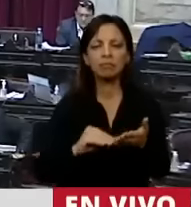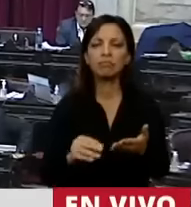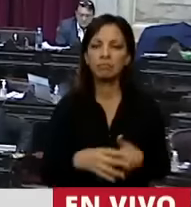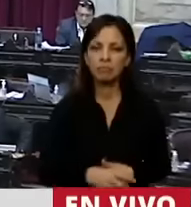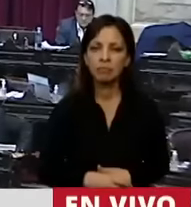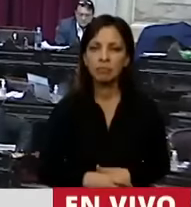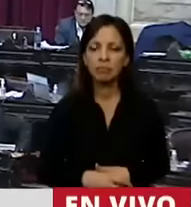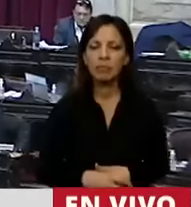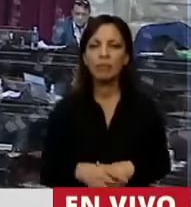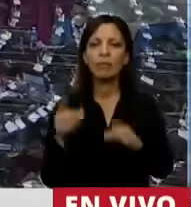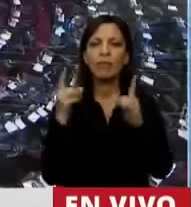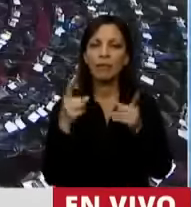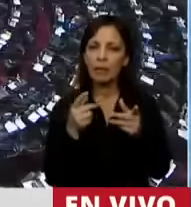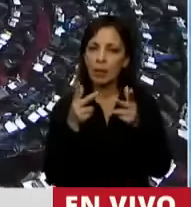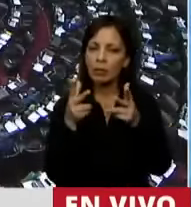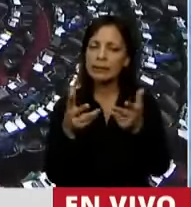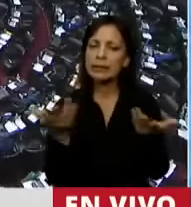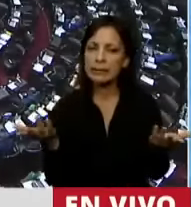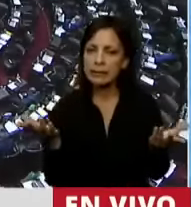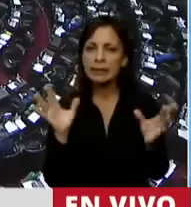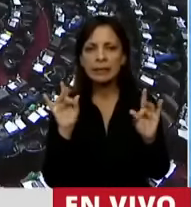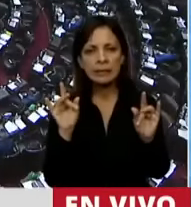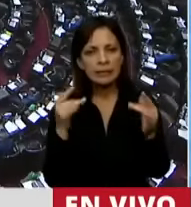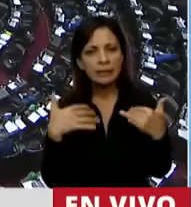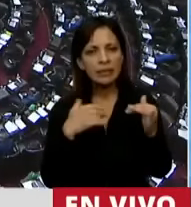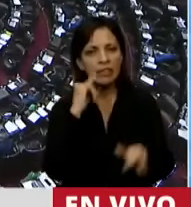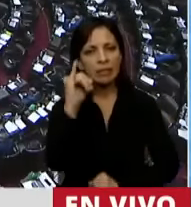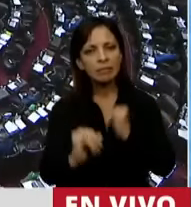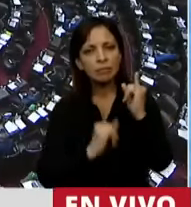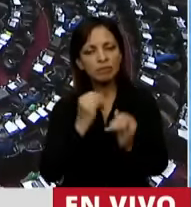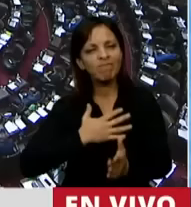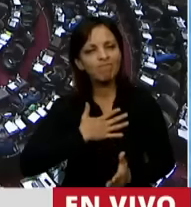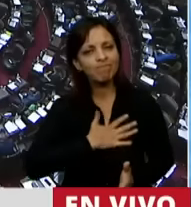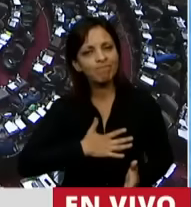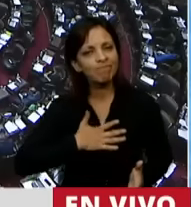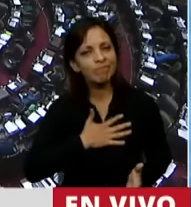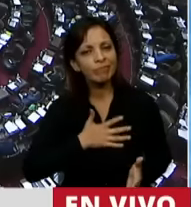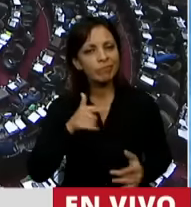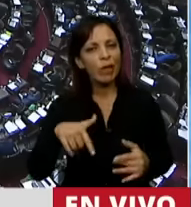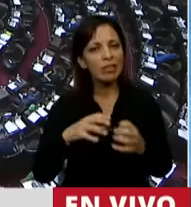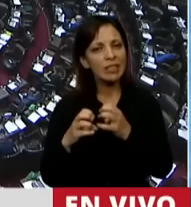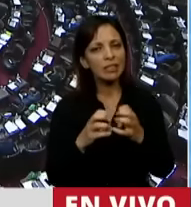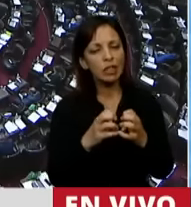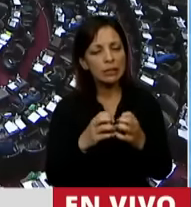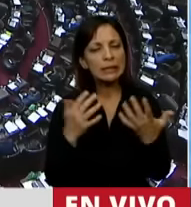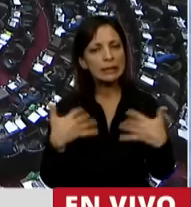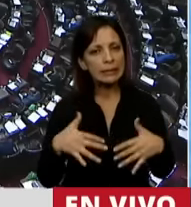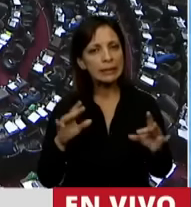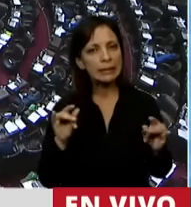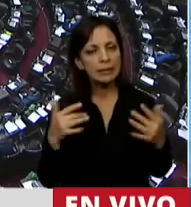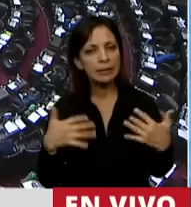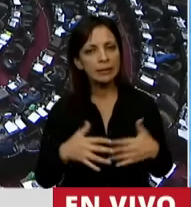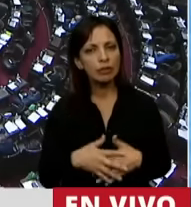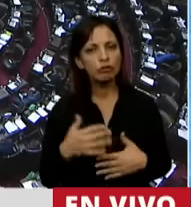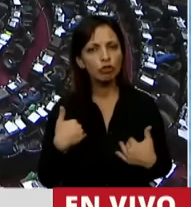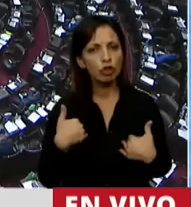Pero a su vez también le quiero decir que es muy difícil describir a mí lo que me pasa en esta sesión. Soy